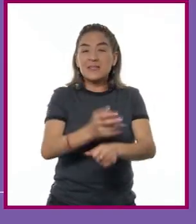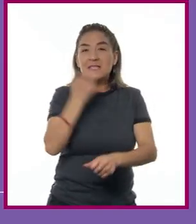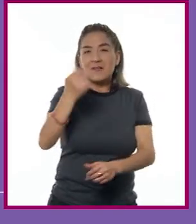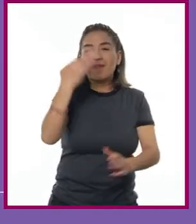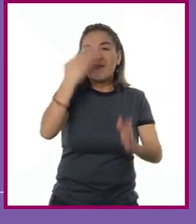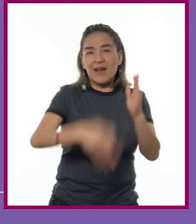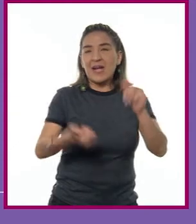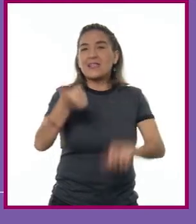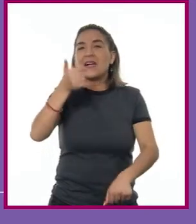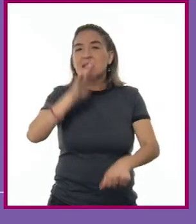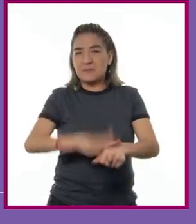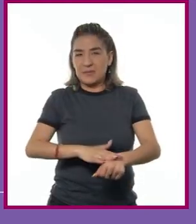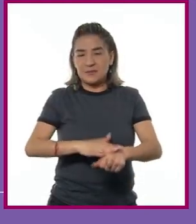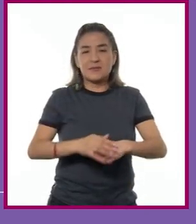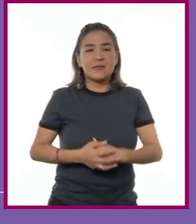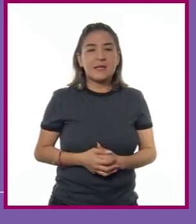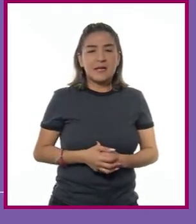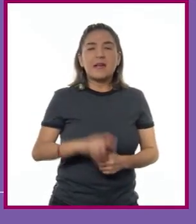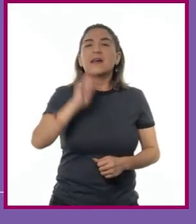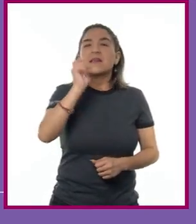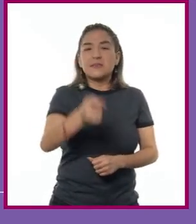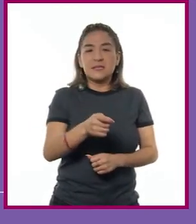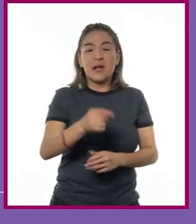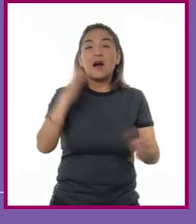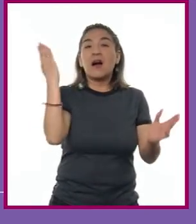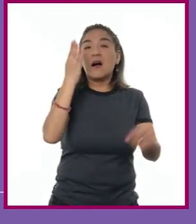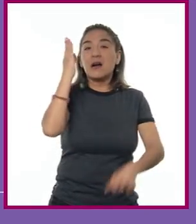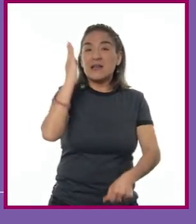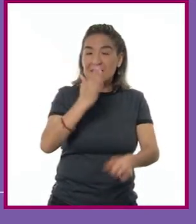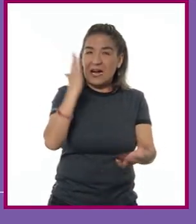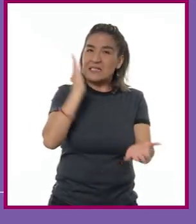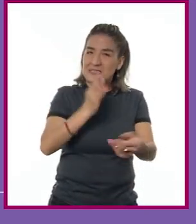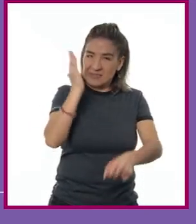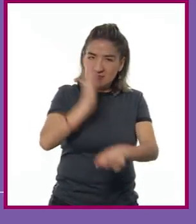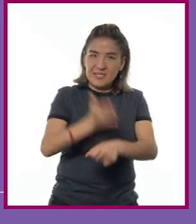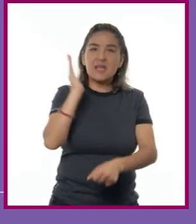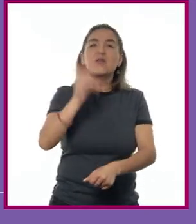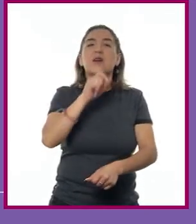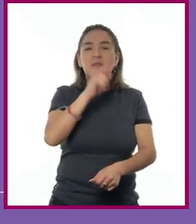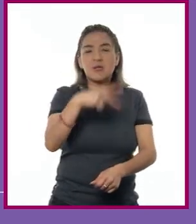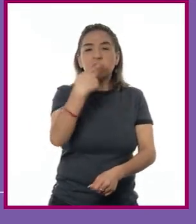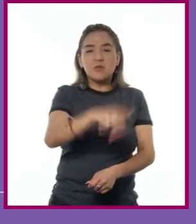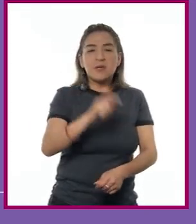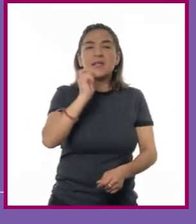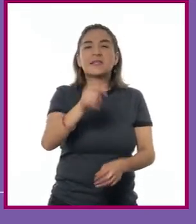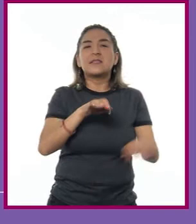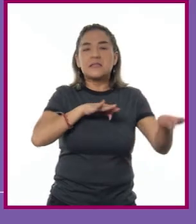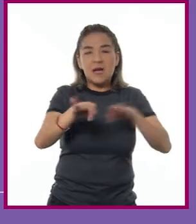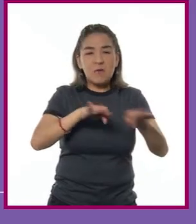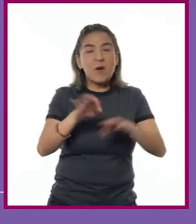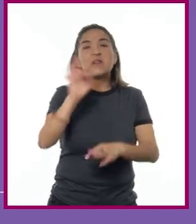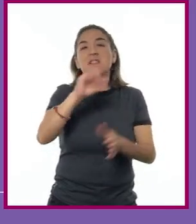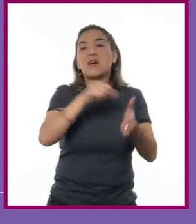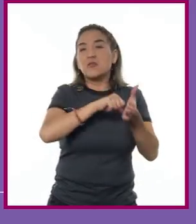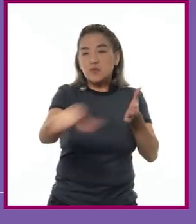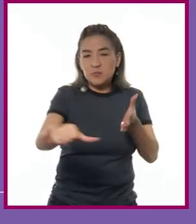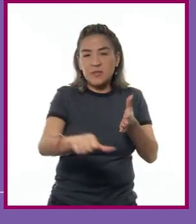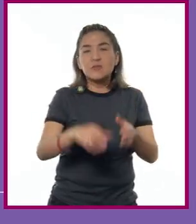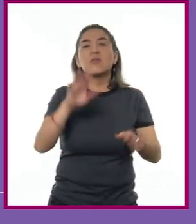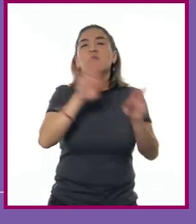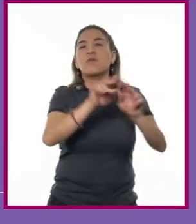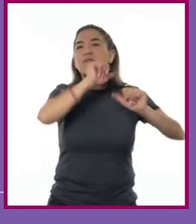faltas administrativas, que van desde la amonestación pública o privada, la suspensión del empleo, cargo